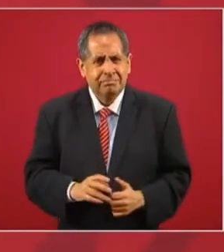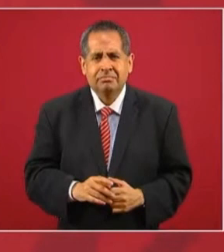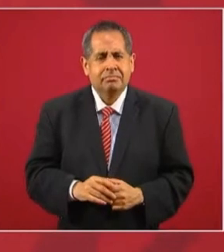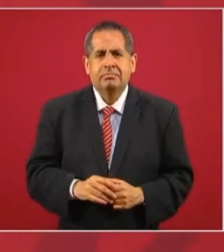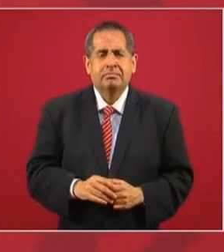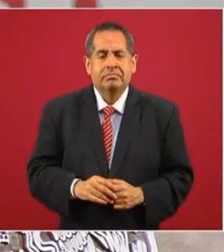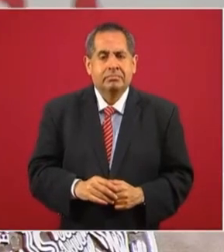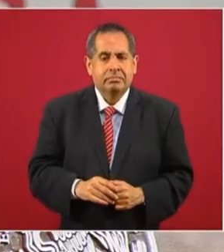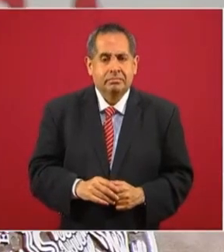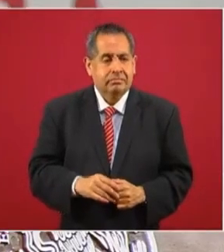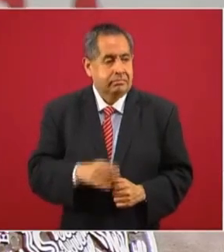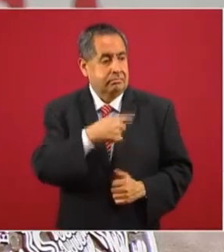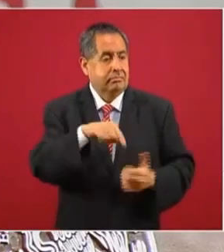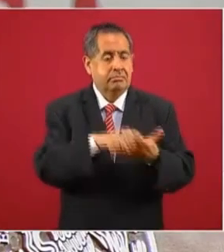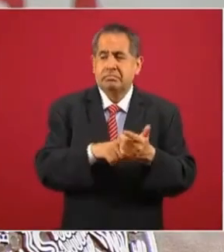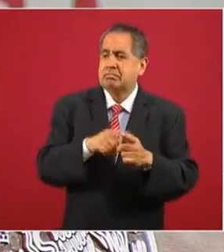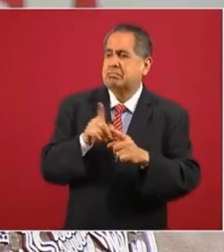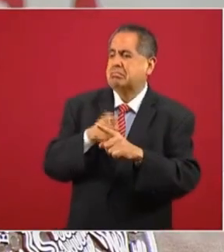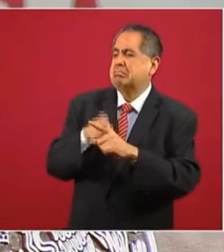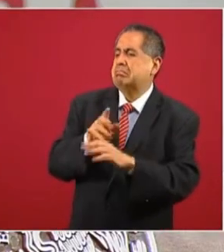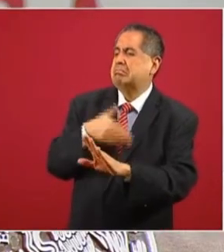se burlan del pueblo,